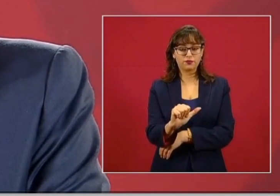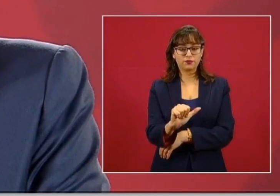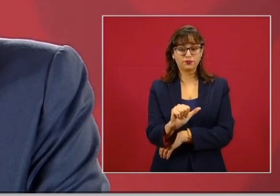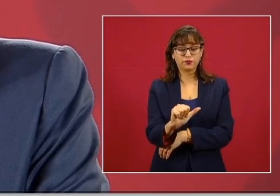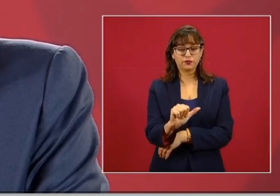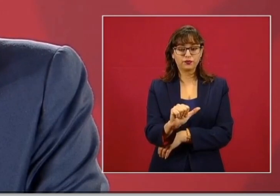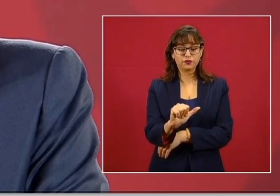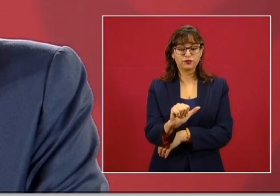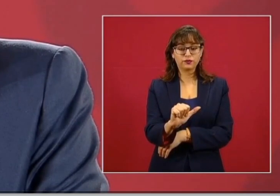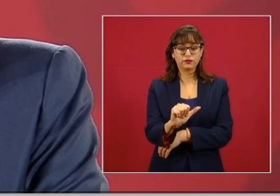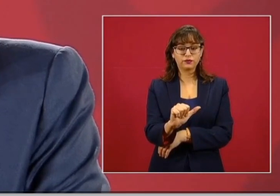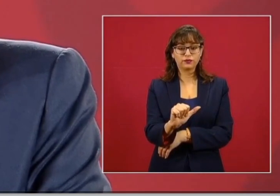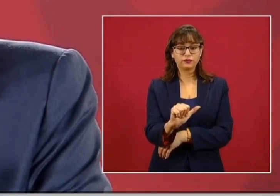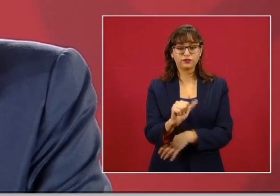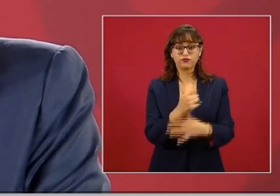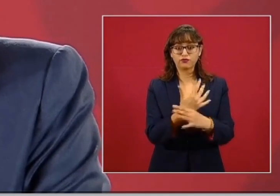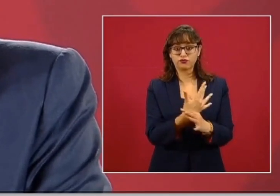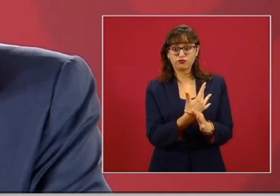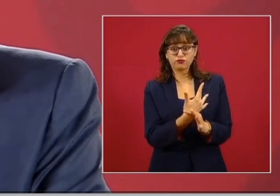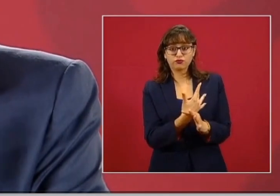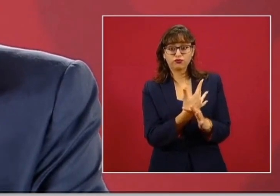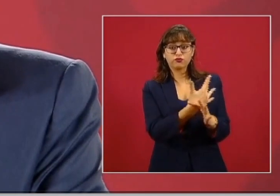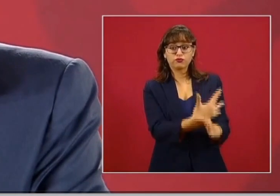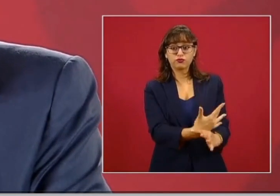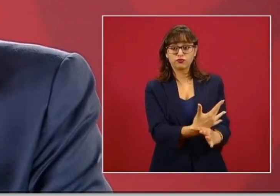todos están afuera,